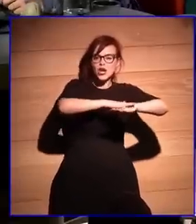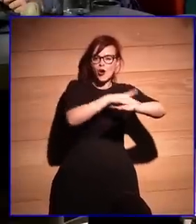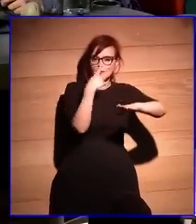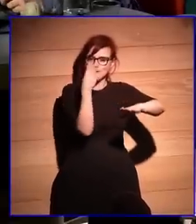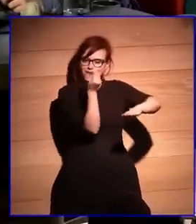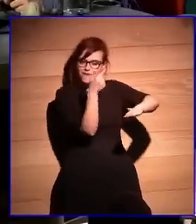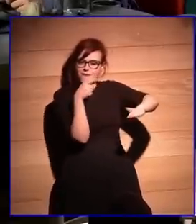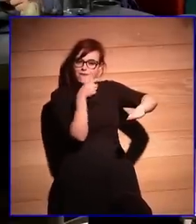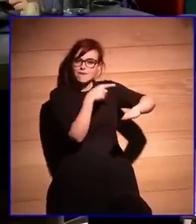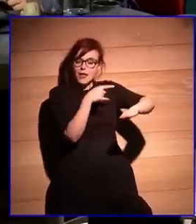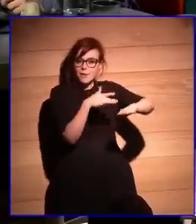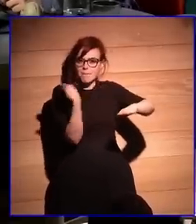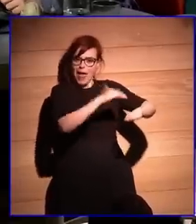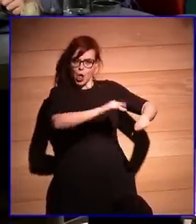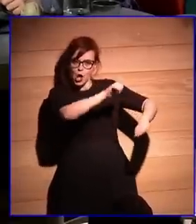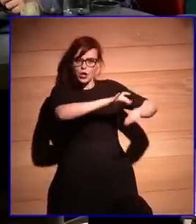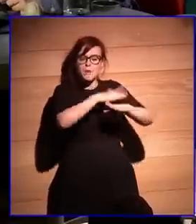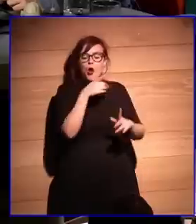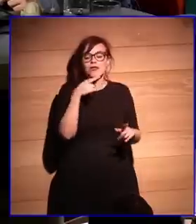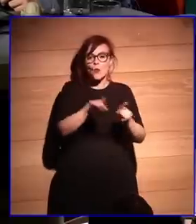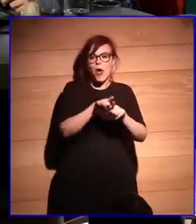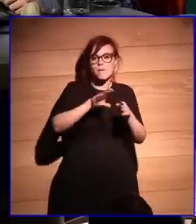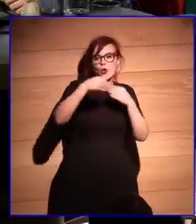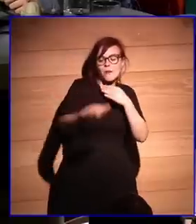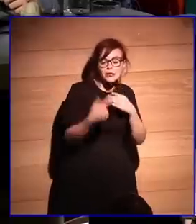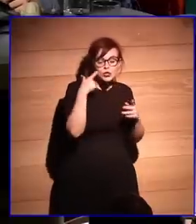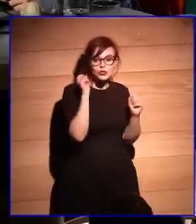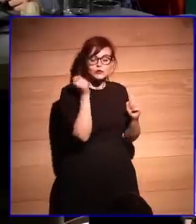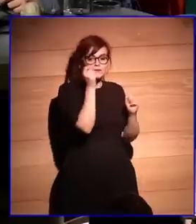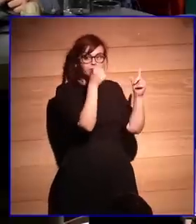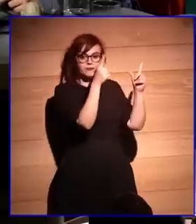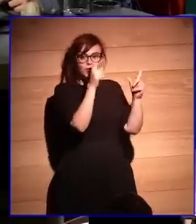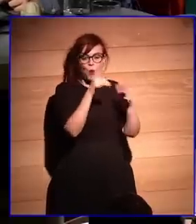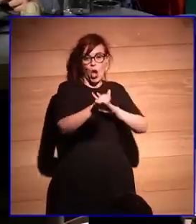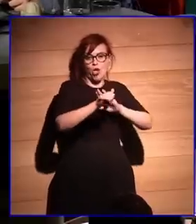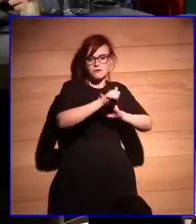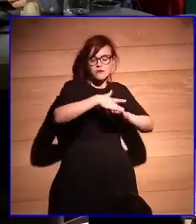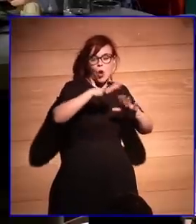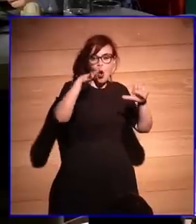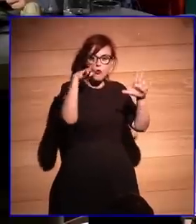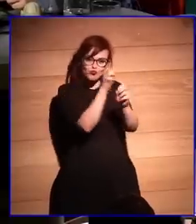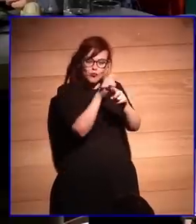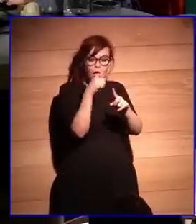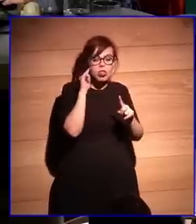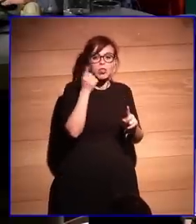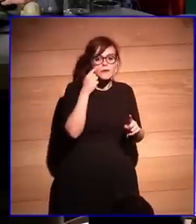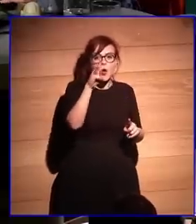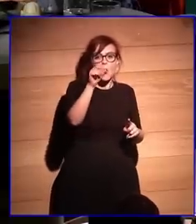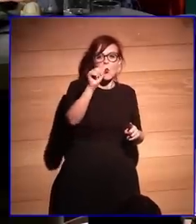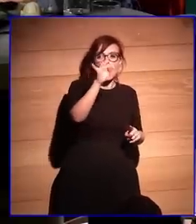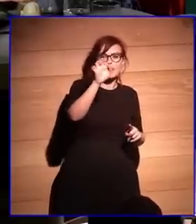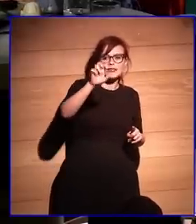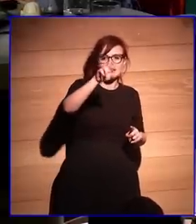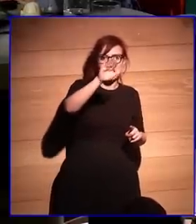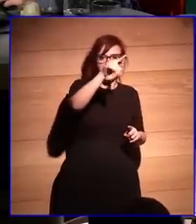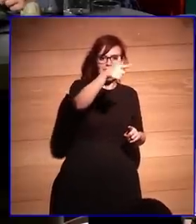percibido como alguien maligno. Piensa en el Watergate, piensa en que se está empezando a cambiar el que nosotros igual ya no somos tan buenos como